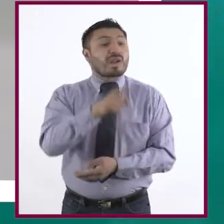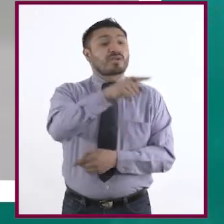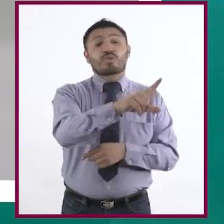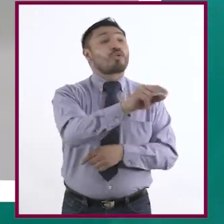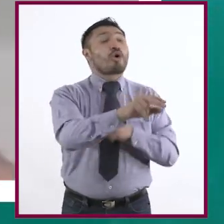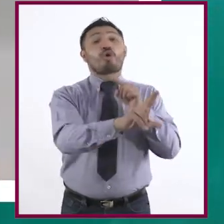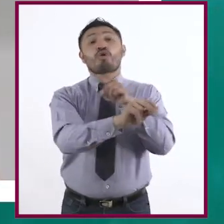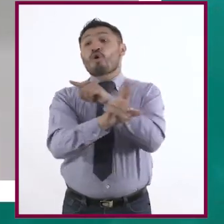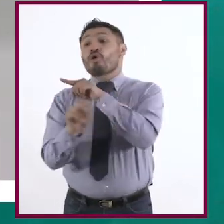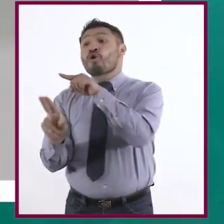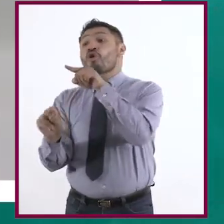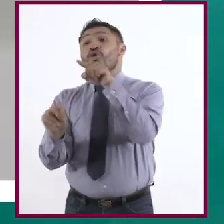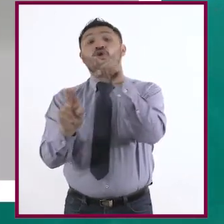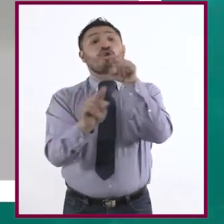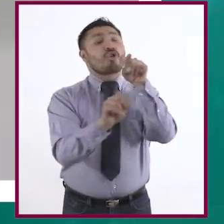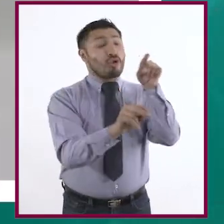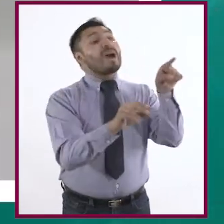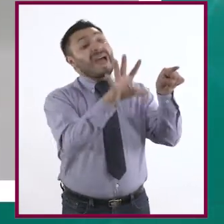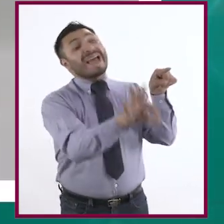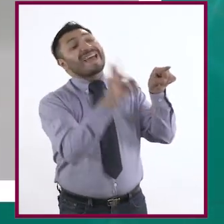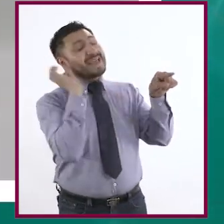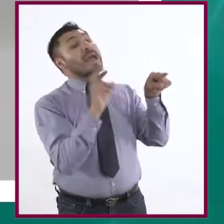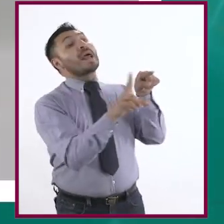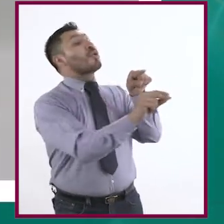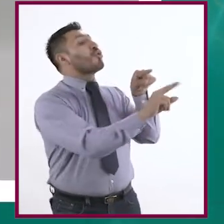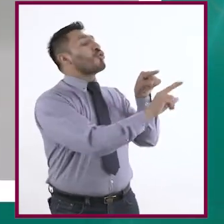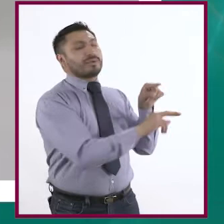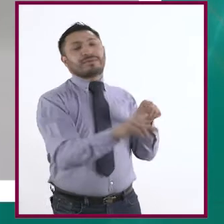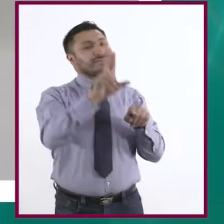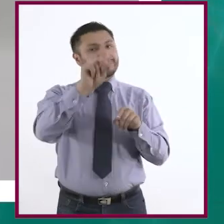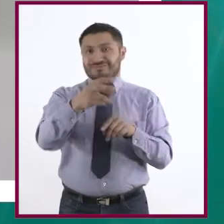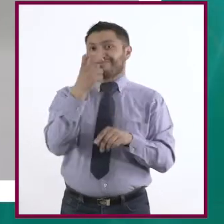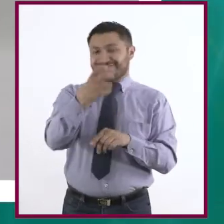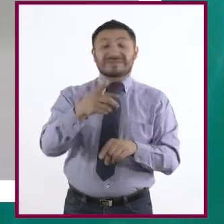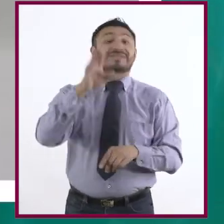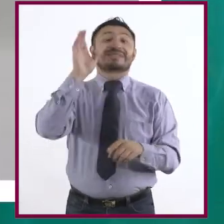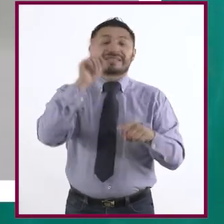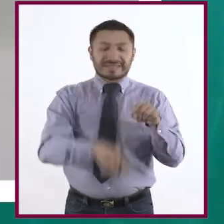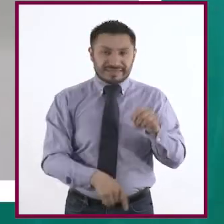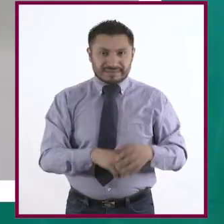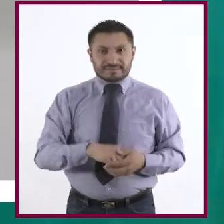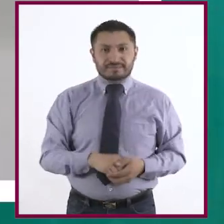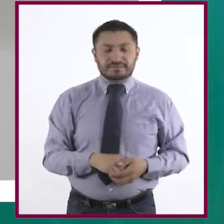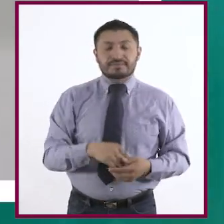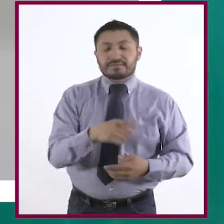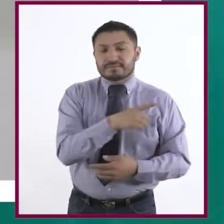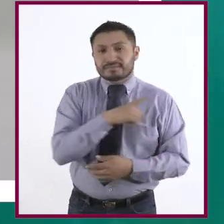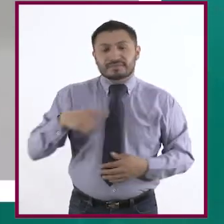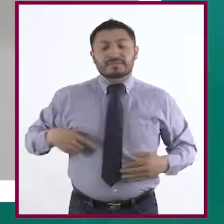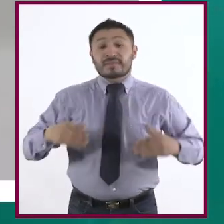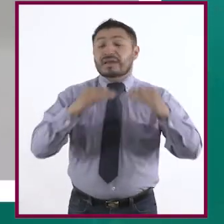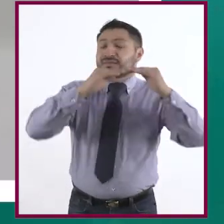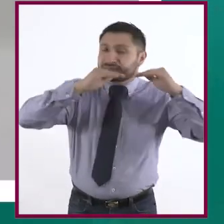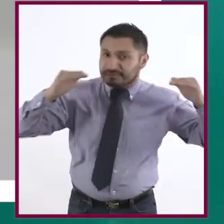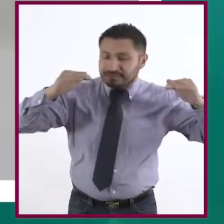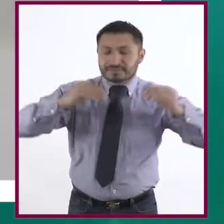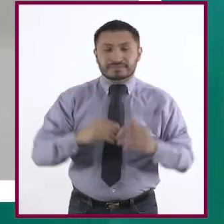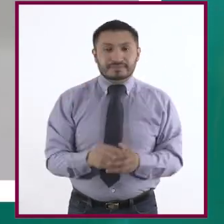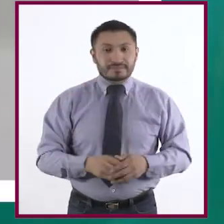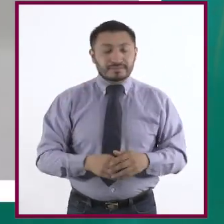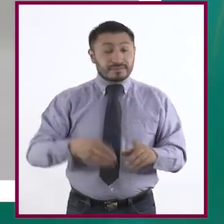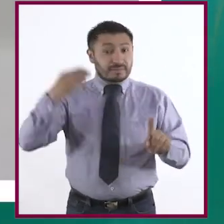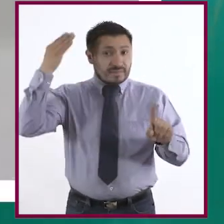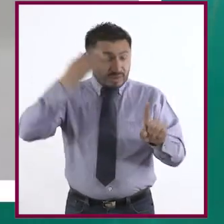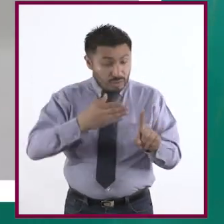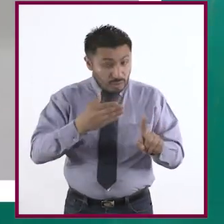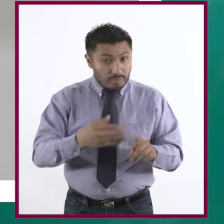Entonces, digamos que a este tipo de eugenesia se le llama eugenesia liberal y pretende entablar